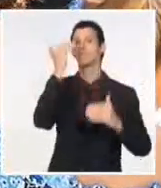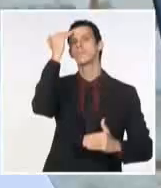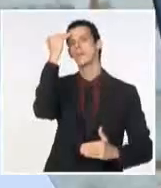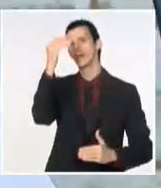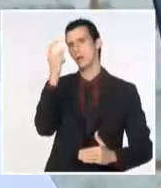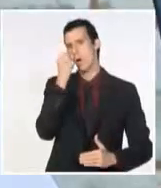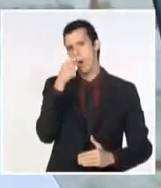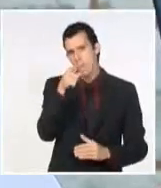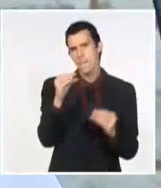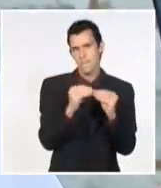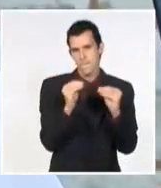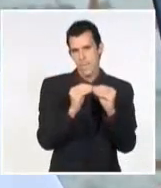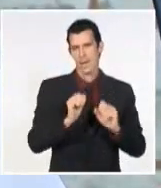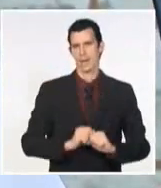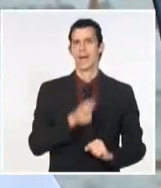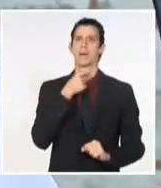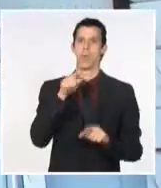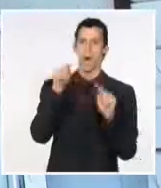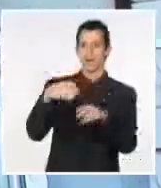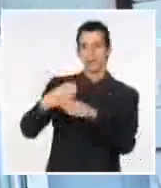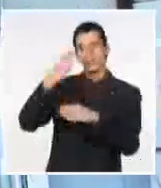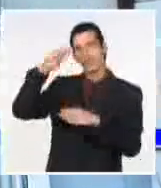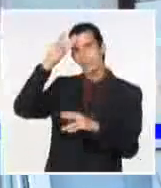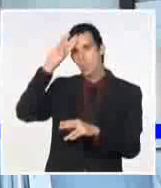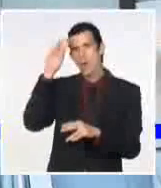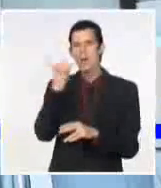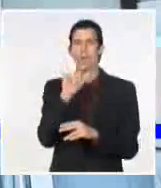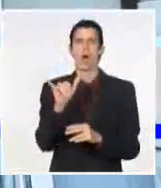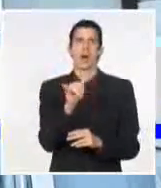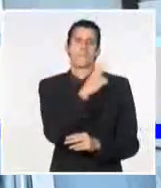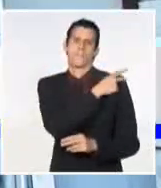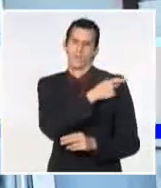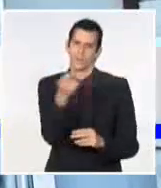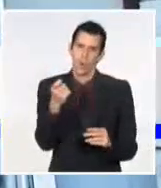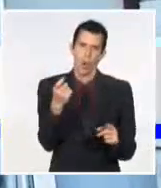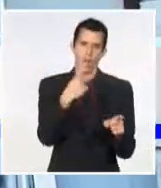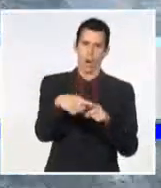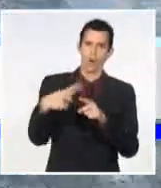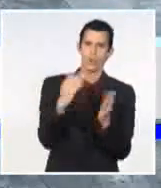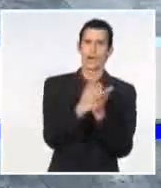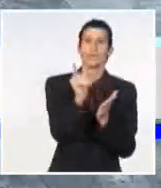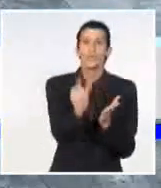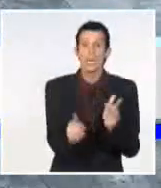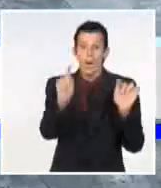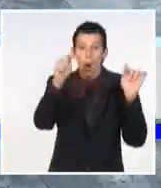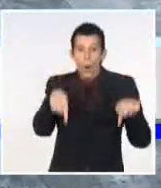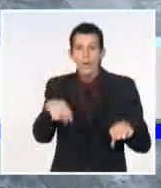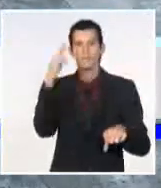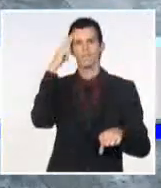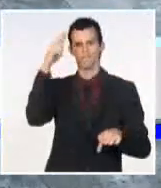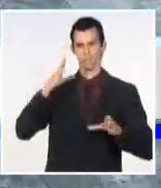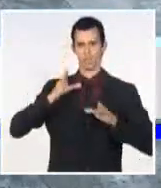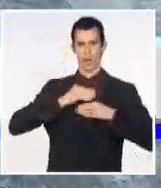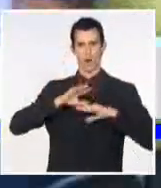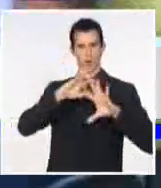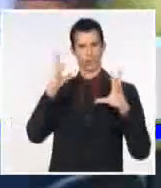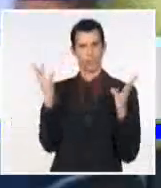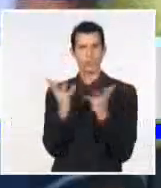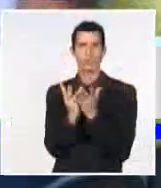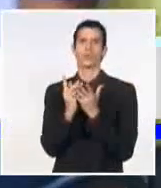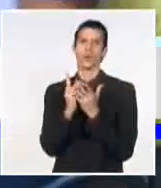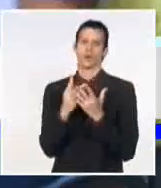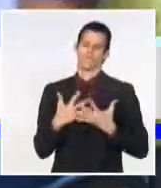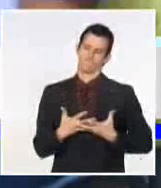maestros normalistas, educadores y estudiantes al general de división José Ramón Fernández, quien por más de 19 años